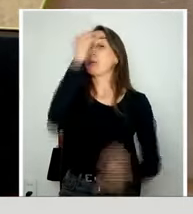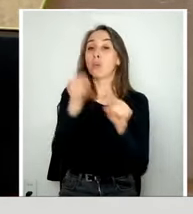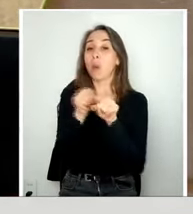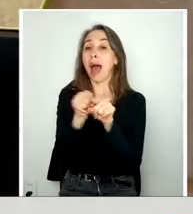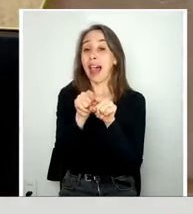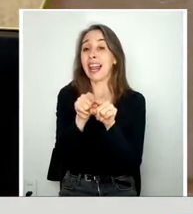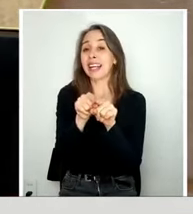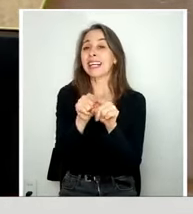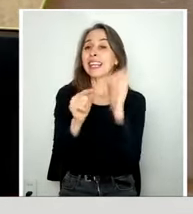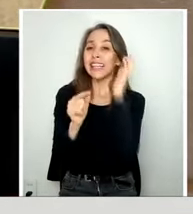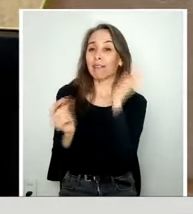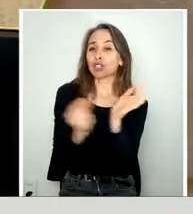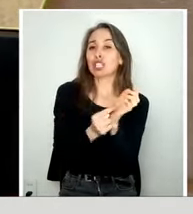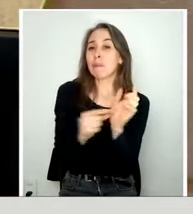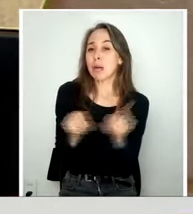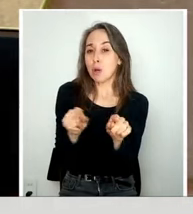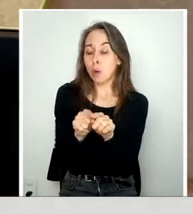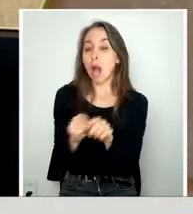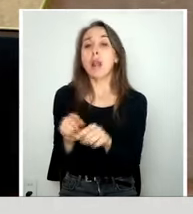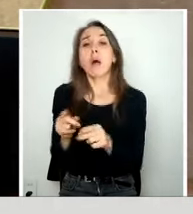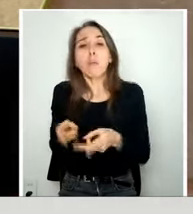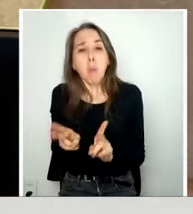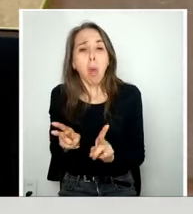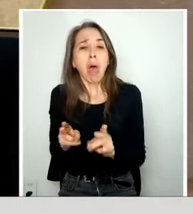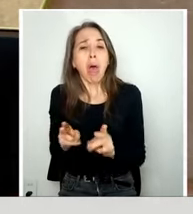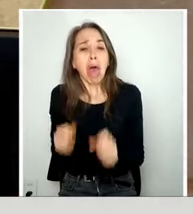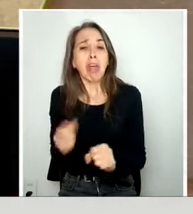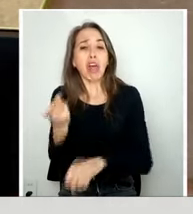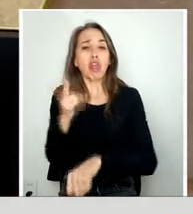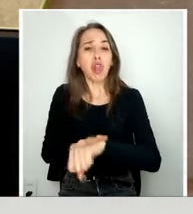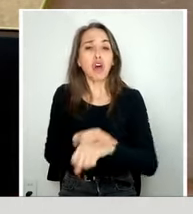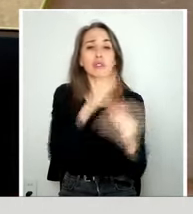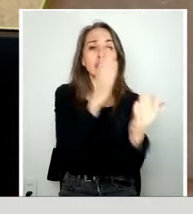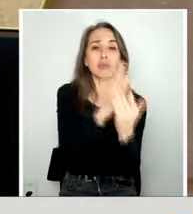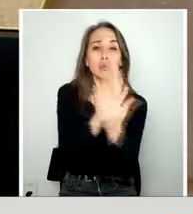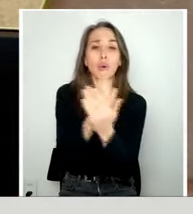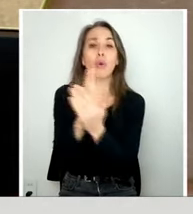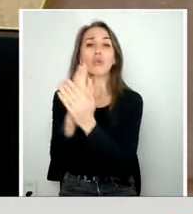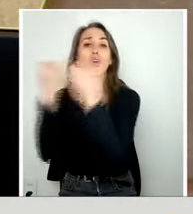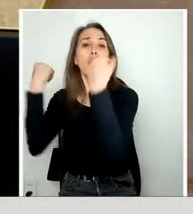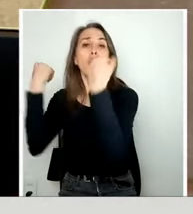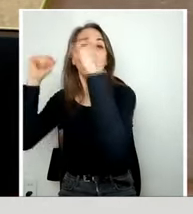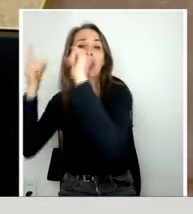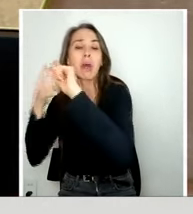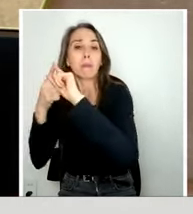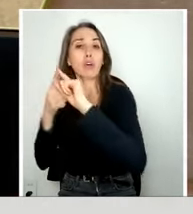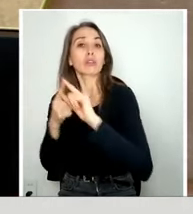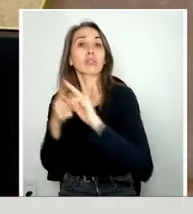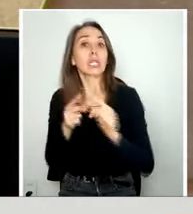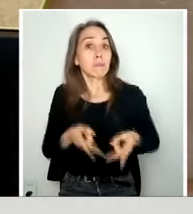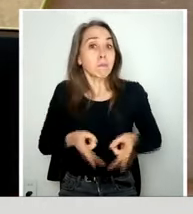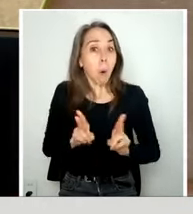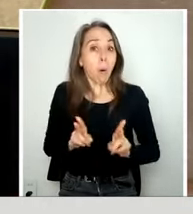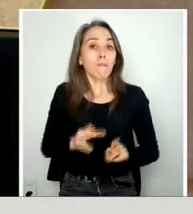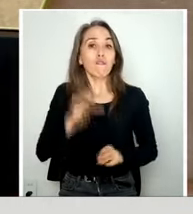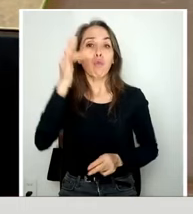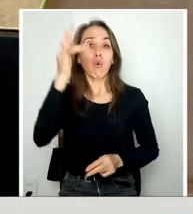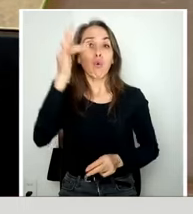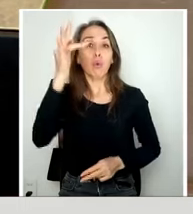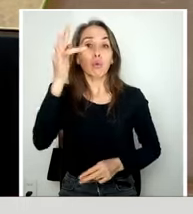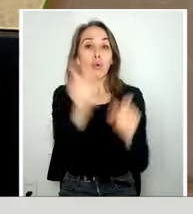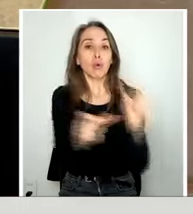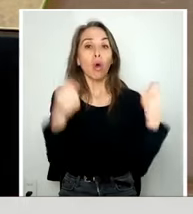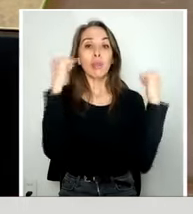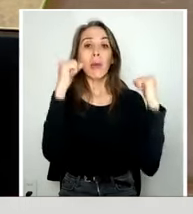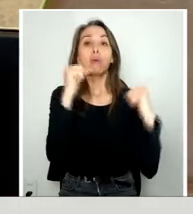compatibilizar estas dos cosas vamos a estar sacando adelante deportistas que nos van a representar a nuestro país pero que En definitiva